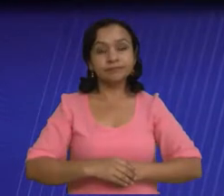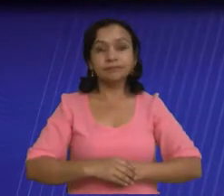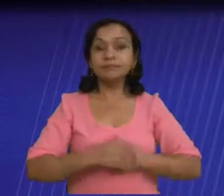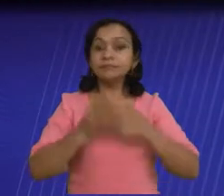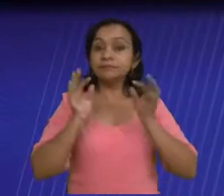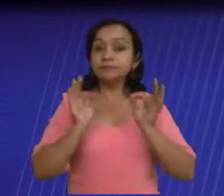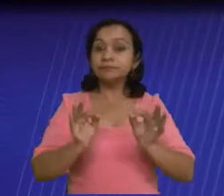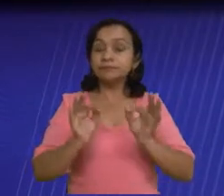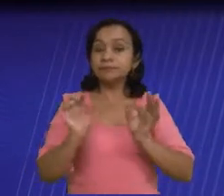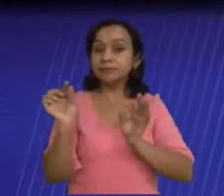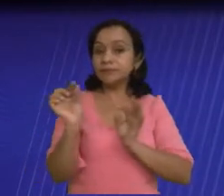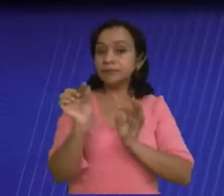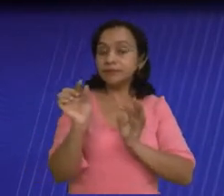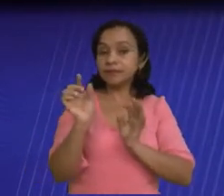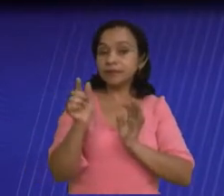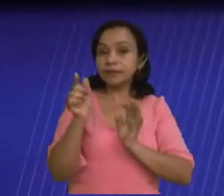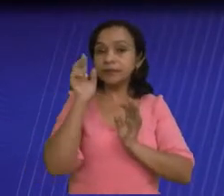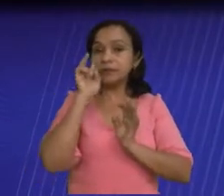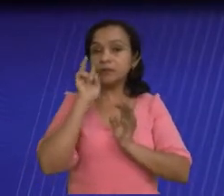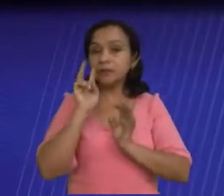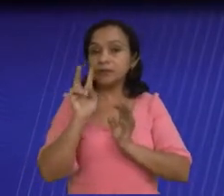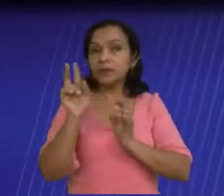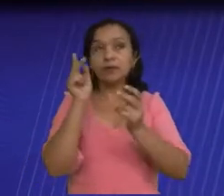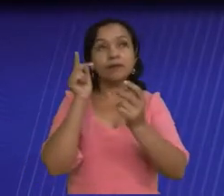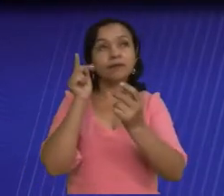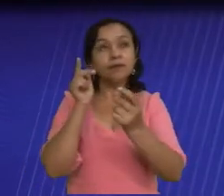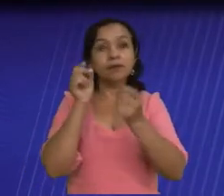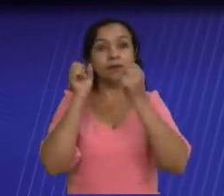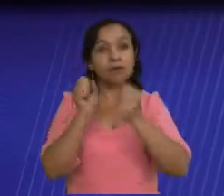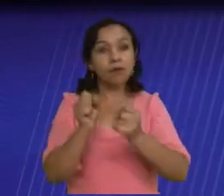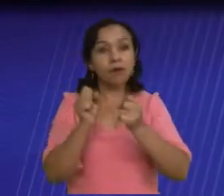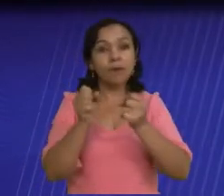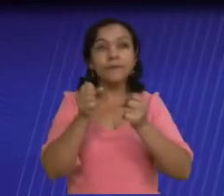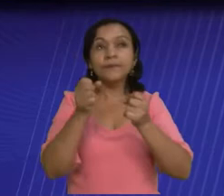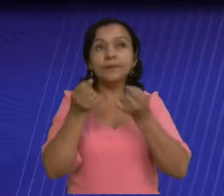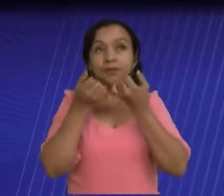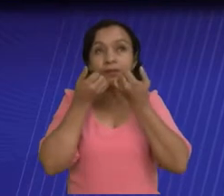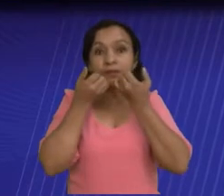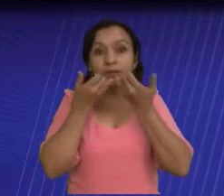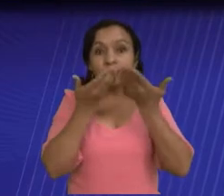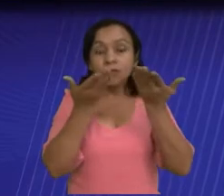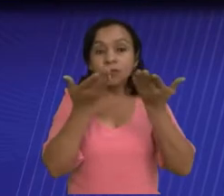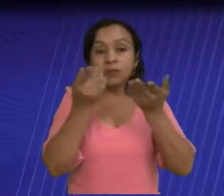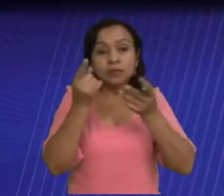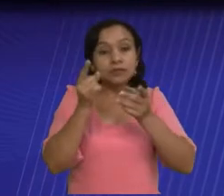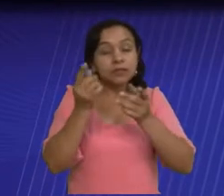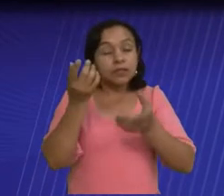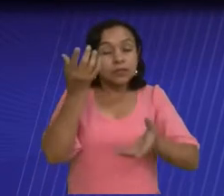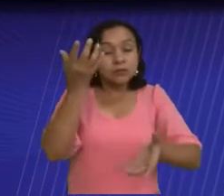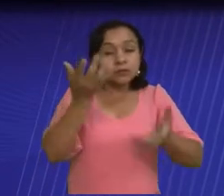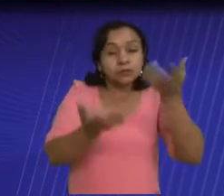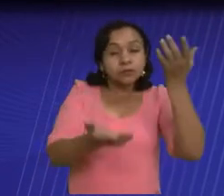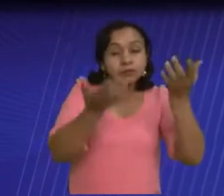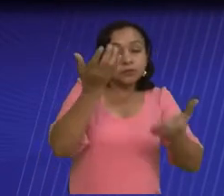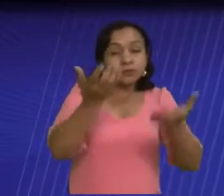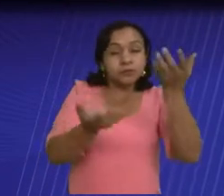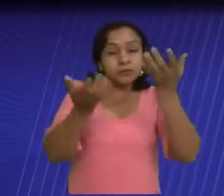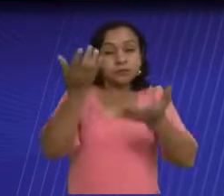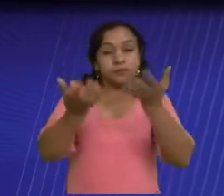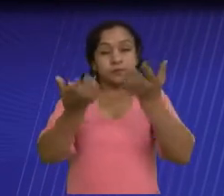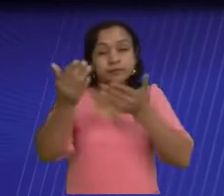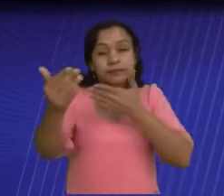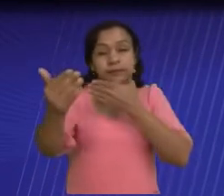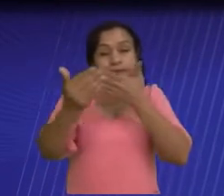Bien, en estos momentos nos trasladamos, nos enlazamos con Jonathan Castro, que nos tiene bien, informes sobre nos encontramos hora del aquí del sector del barrio